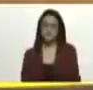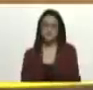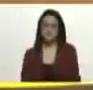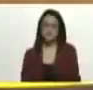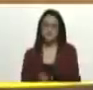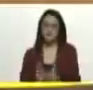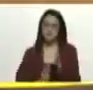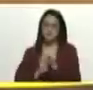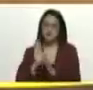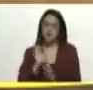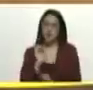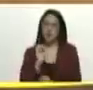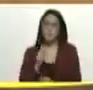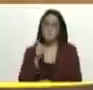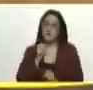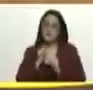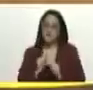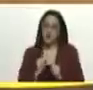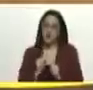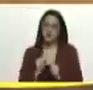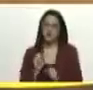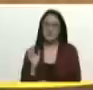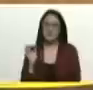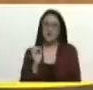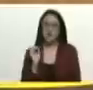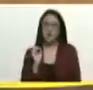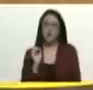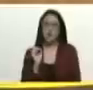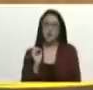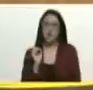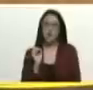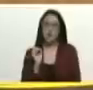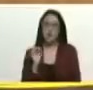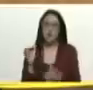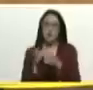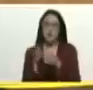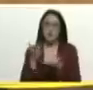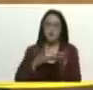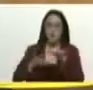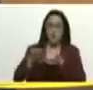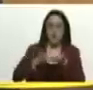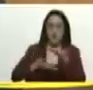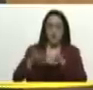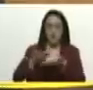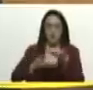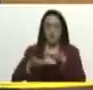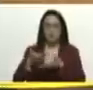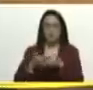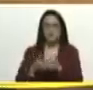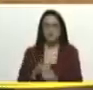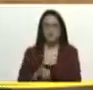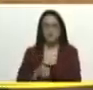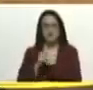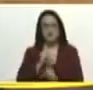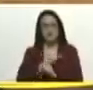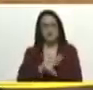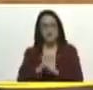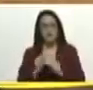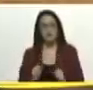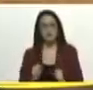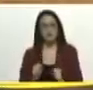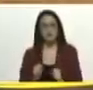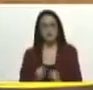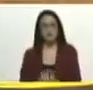si queremos ser más fuertes, si queremos formar un bloque para negociar con más fuerza